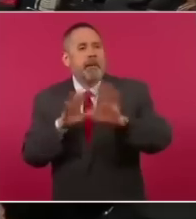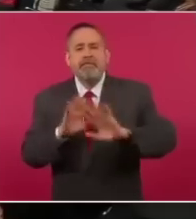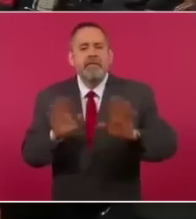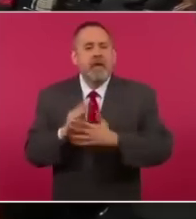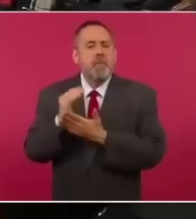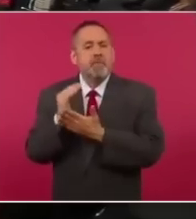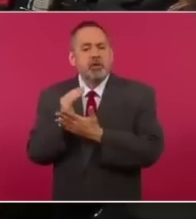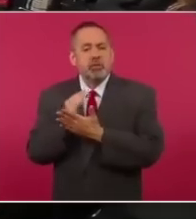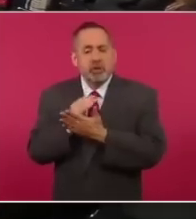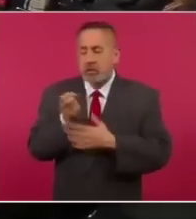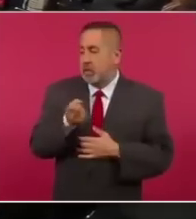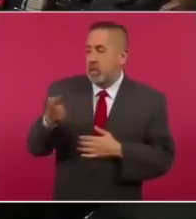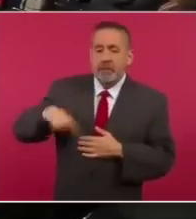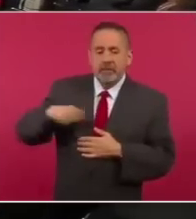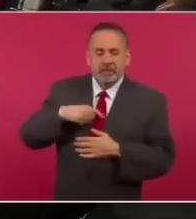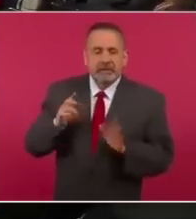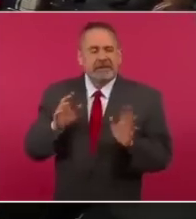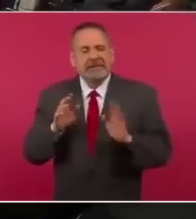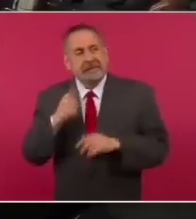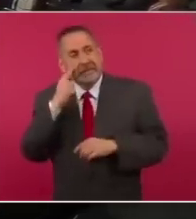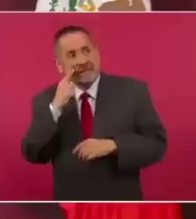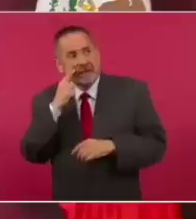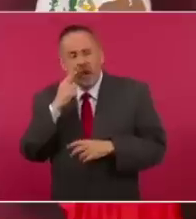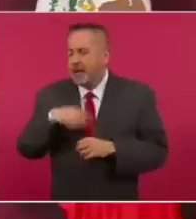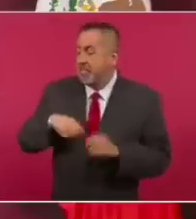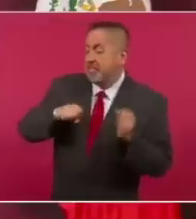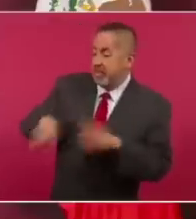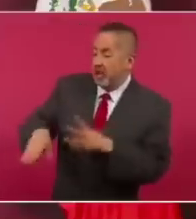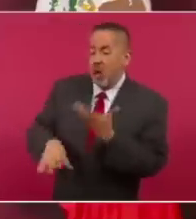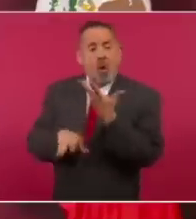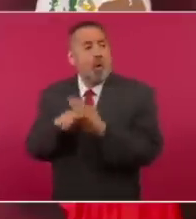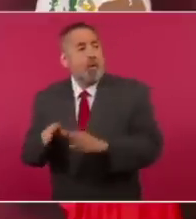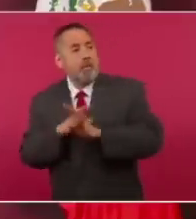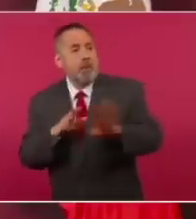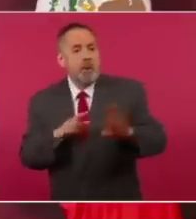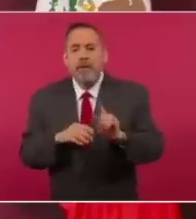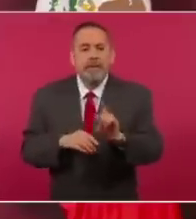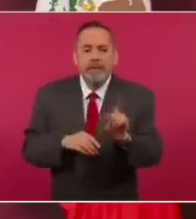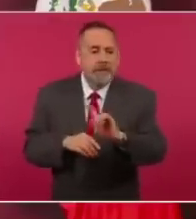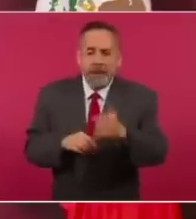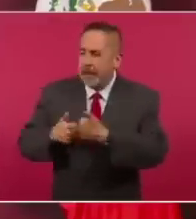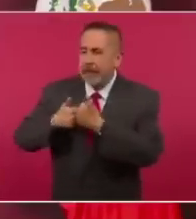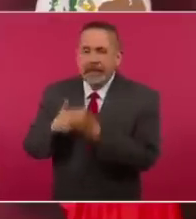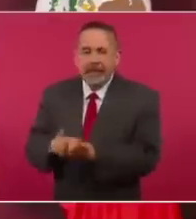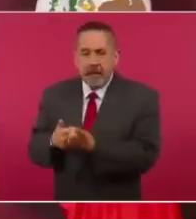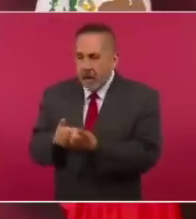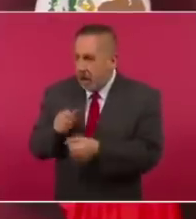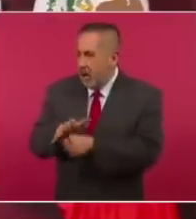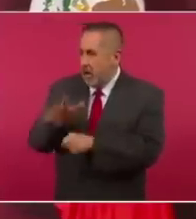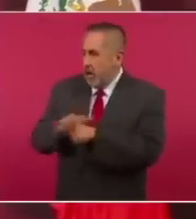Es decir, la gente ya no opta por emigrar,